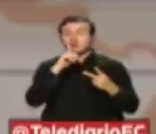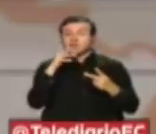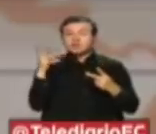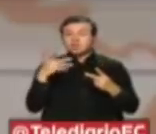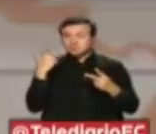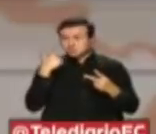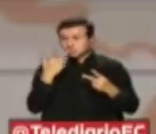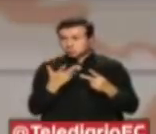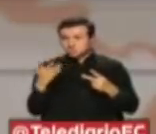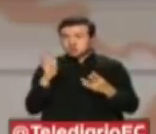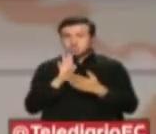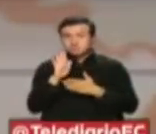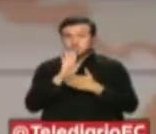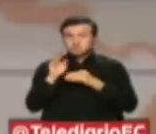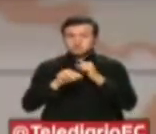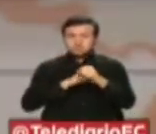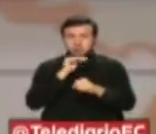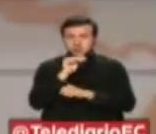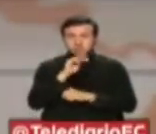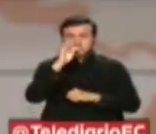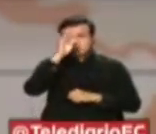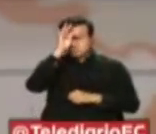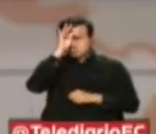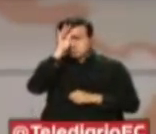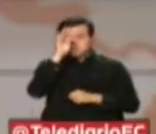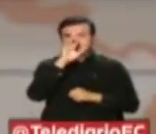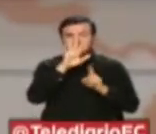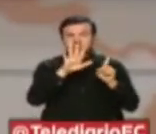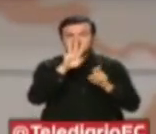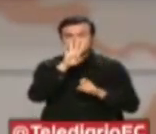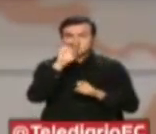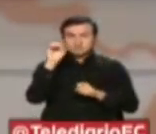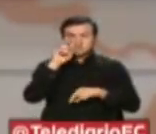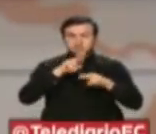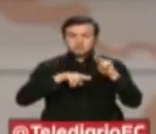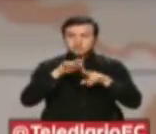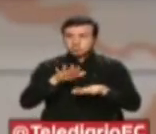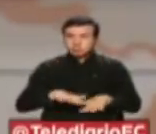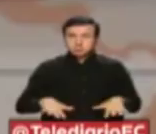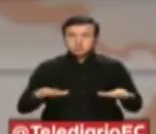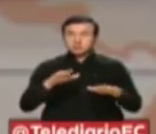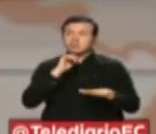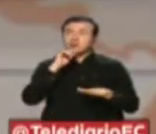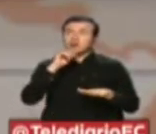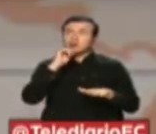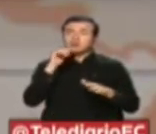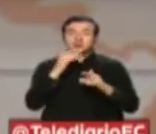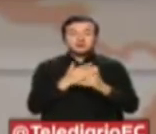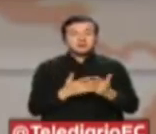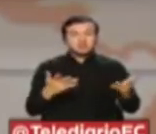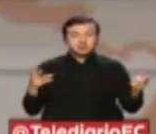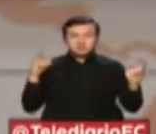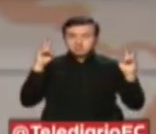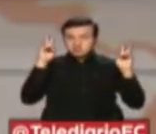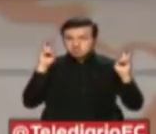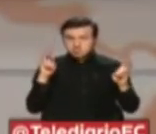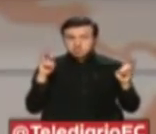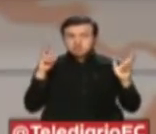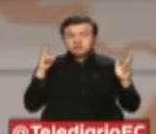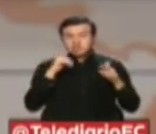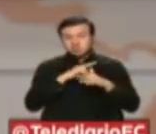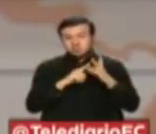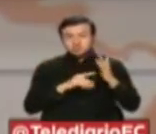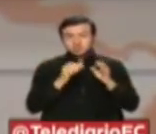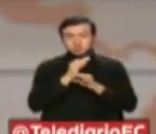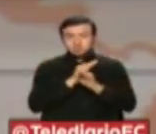lo que se ha hecho en las escuelas del milenio en los hospitales en las 640 obras que quedaron inconclusas de varios